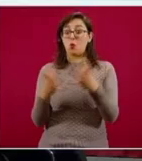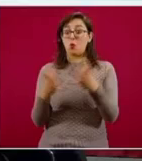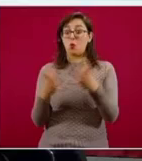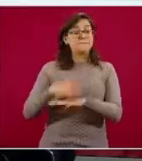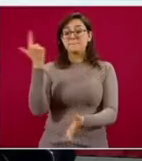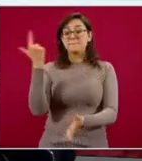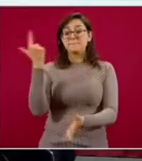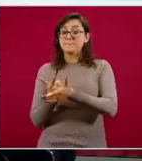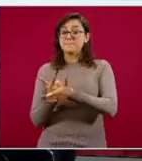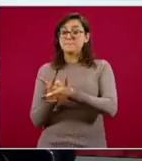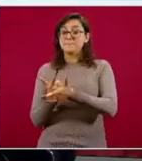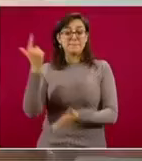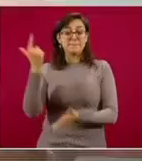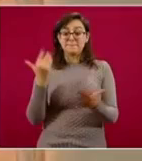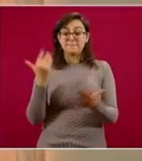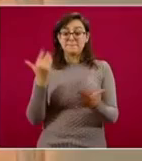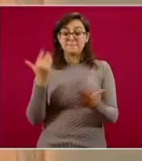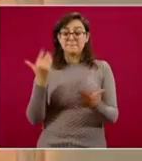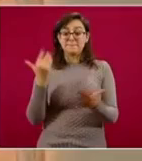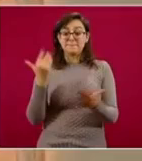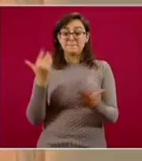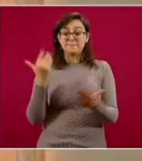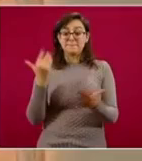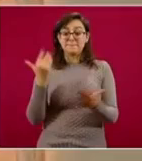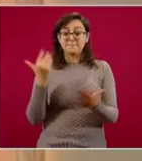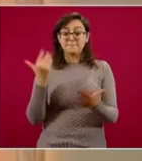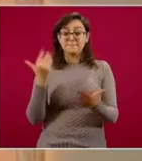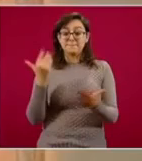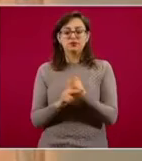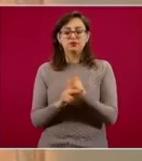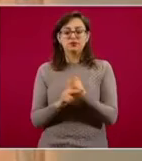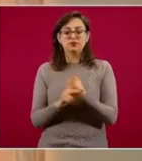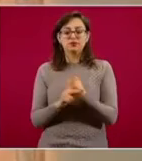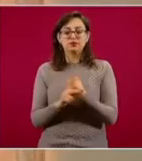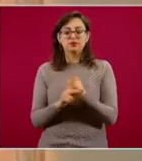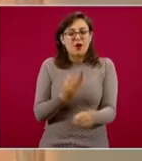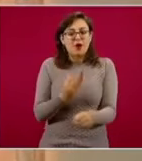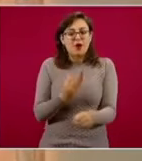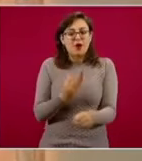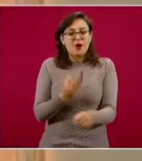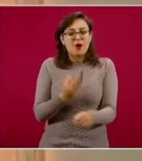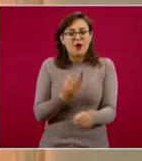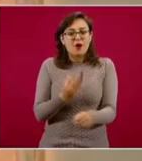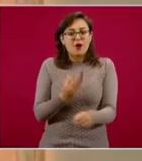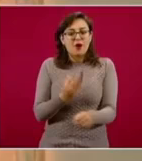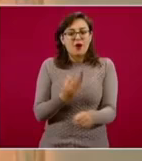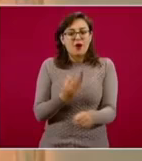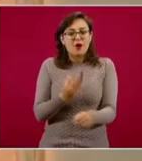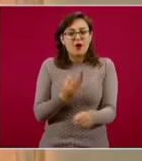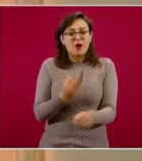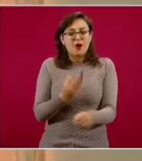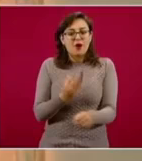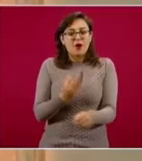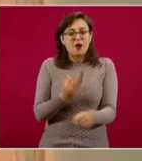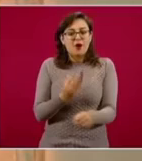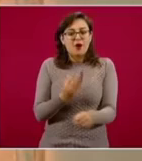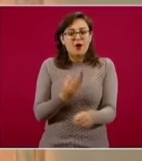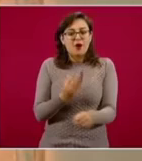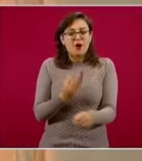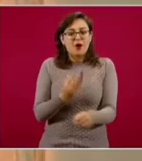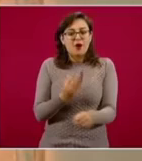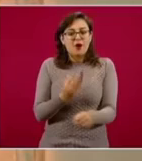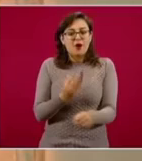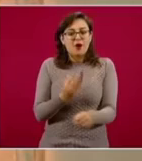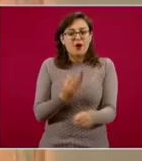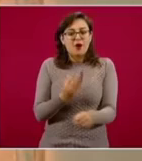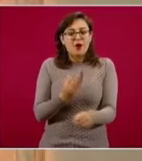la letalidad puntual que tienen los países, por ejemplo, en este momento. En Europa tenemos una letalidad promedio de